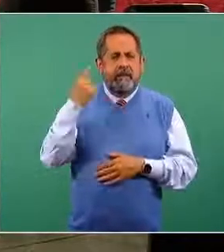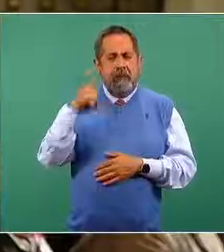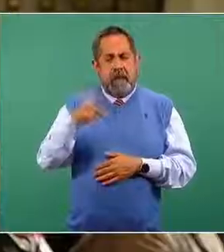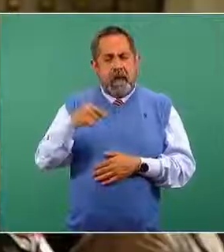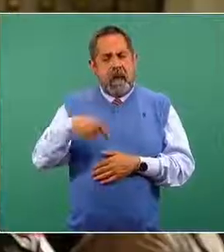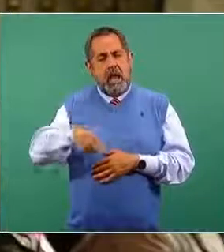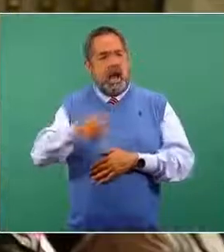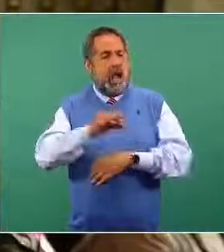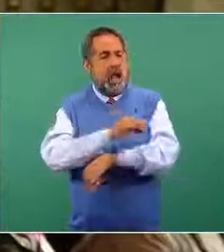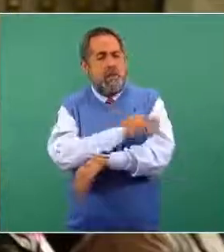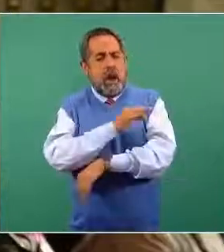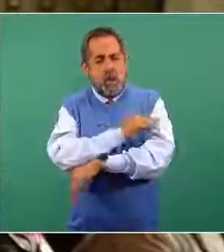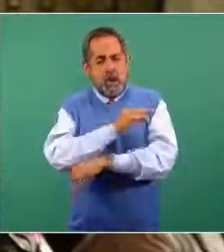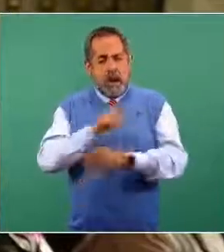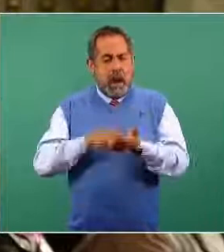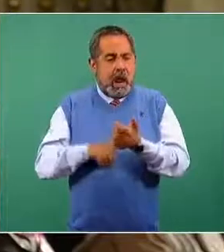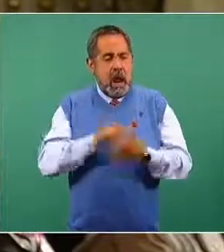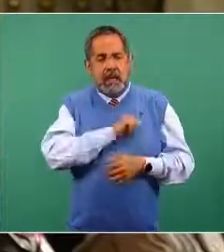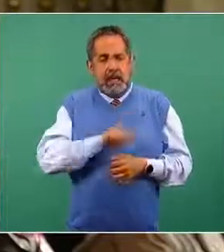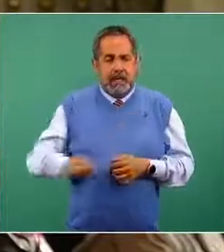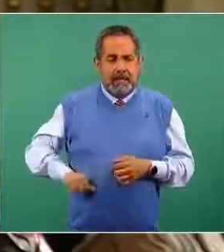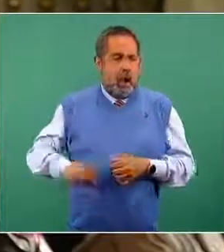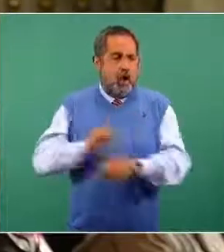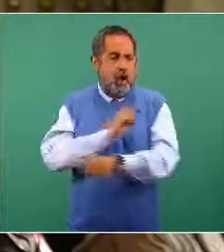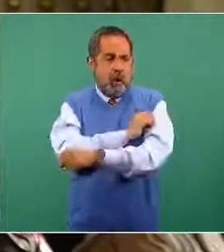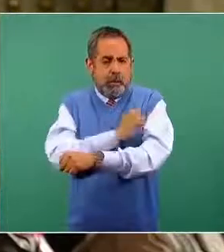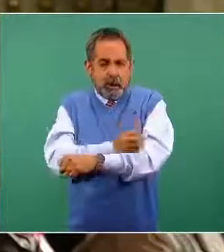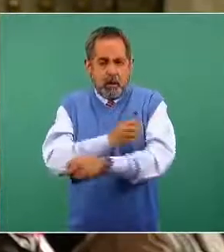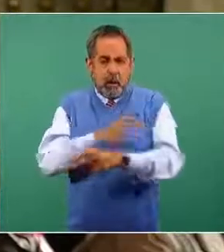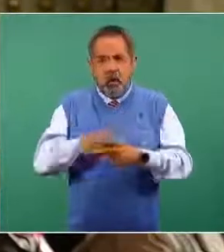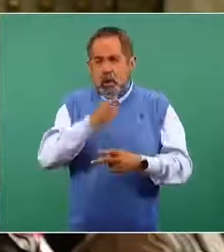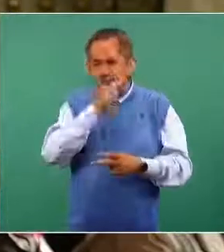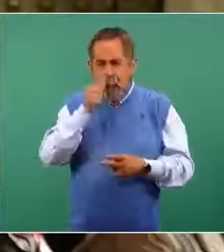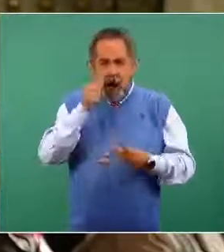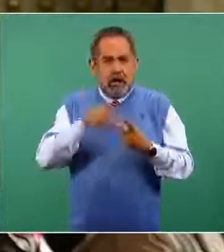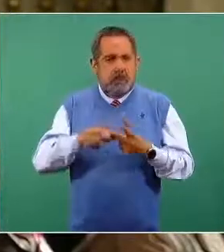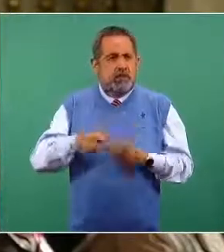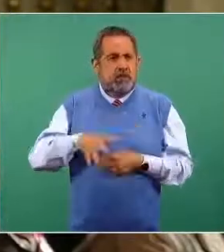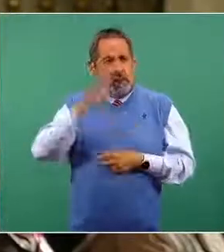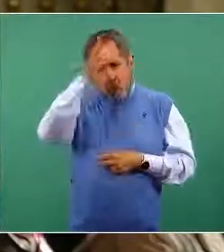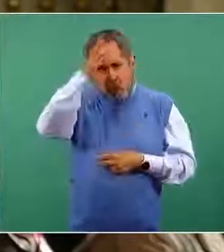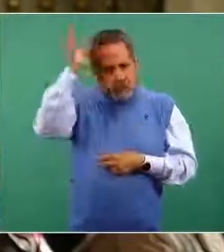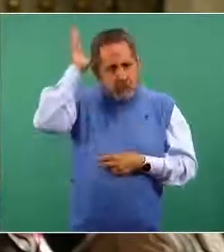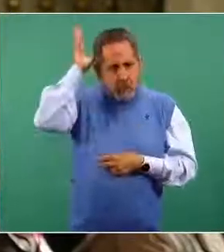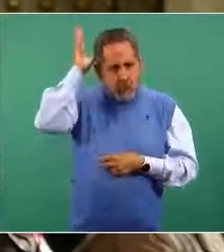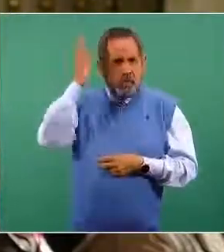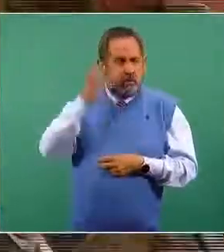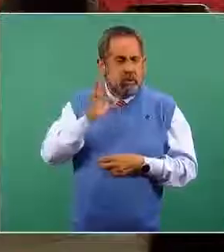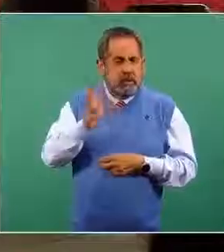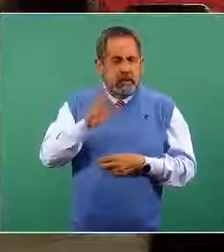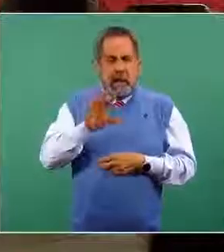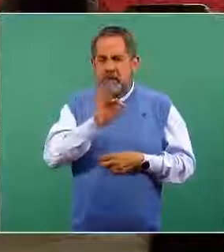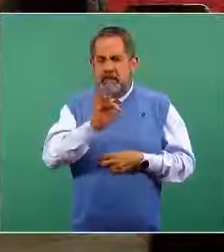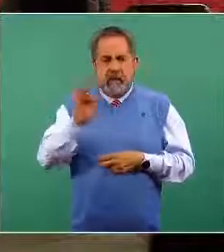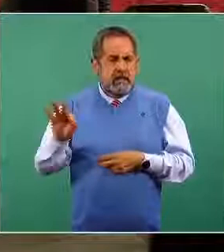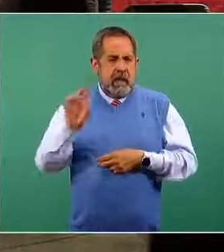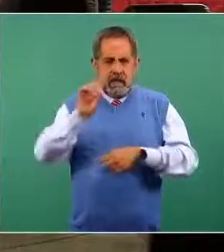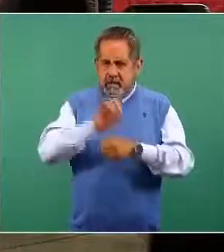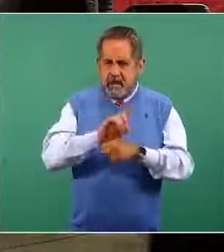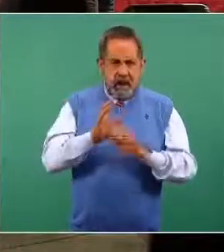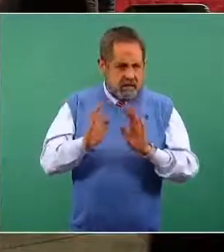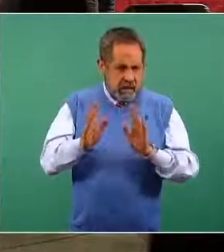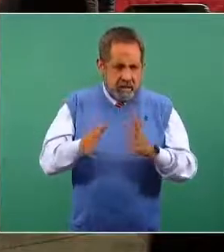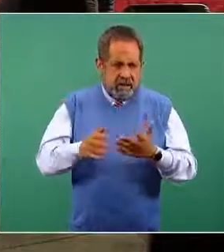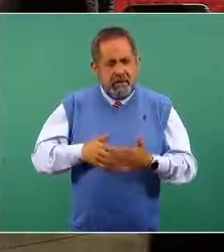para la vacunación en las alcaldías Álvaro Obregón, Benito Juárez y Cuauhtémoc. Ya está el calendario.